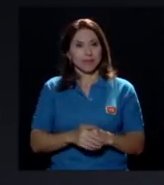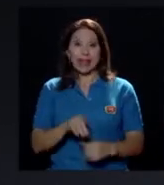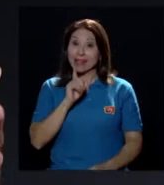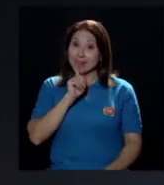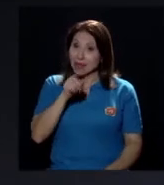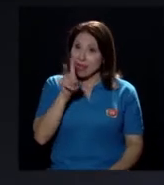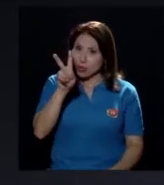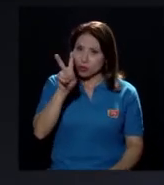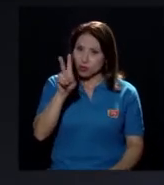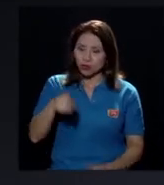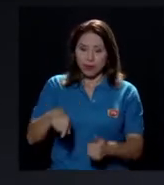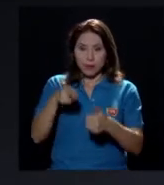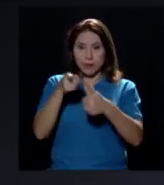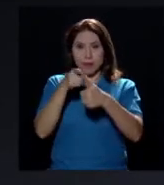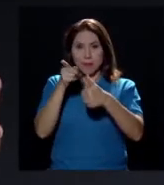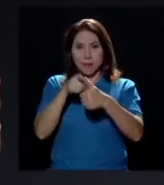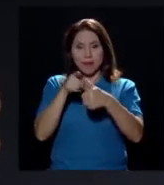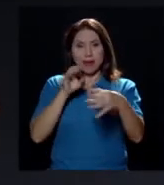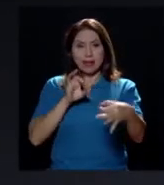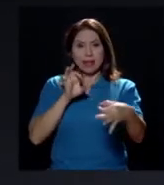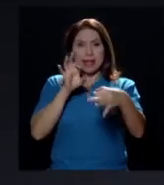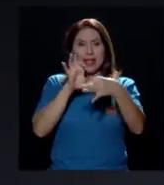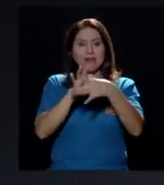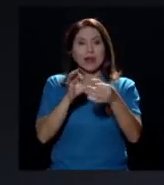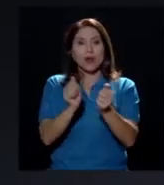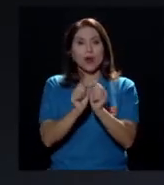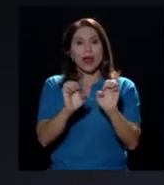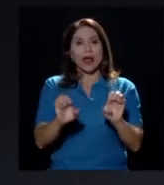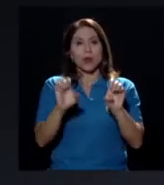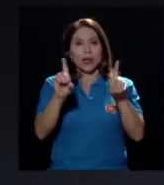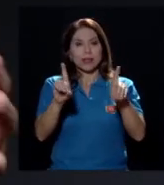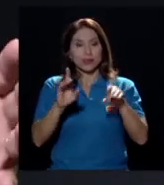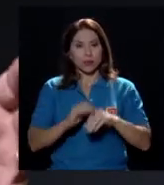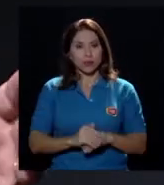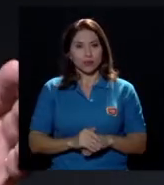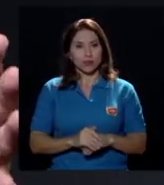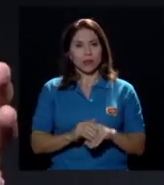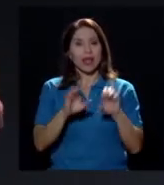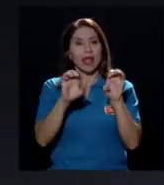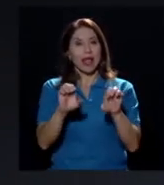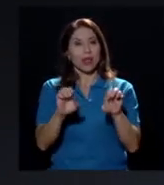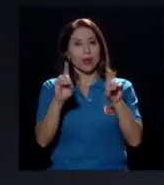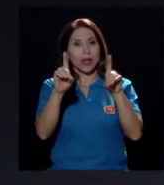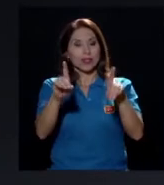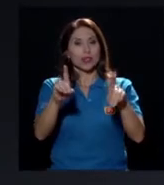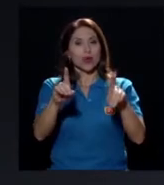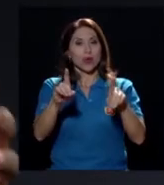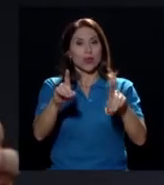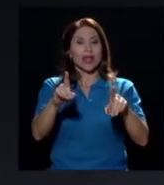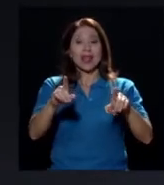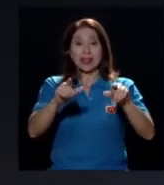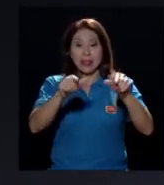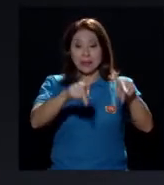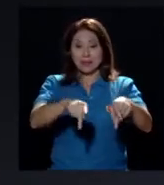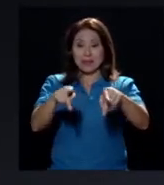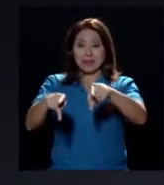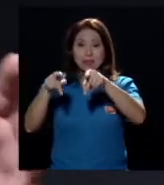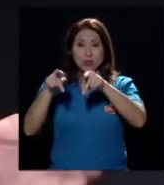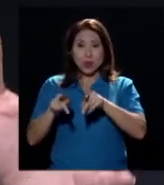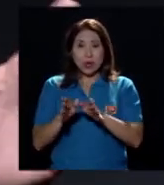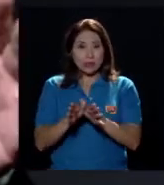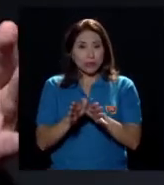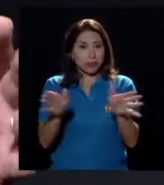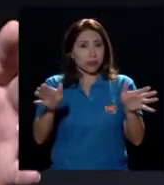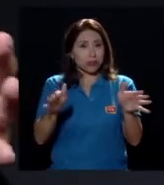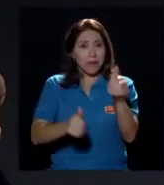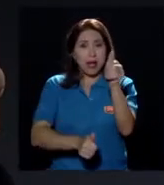realidad. La primera tiene que ver con la educación. La educación de nuestra masa trabajadora, aquellos